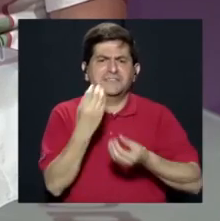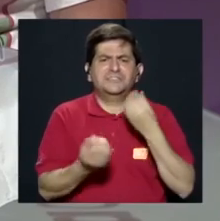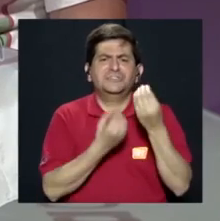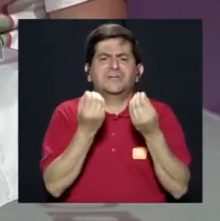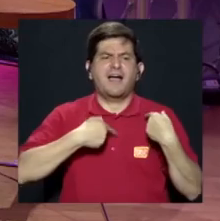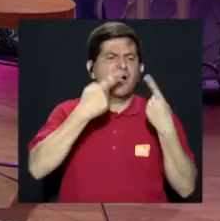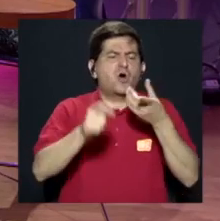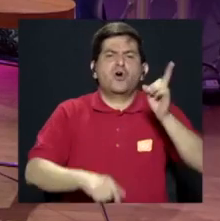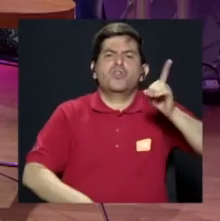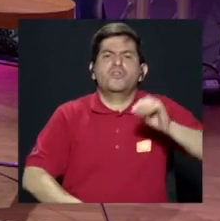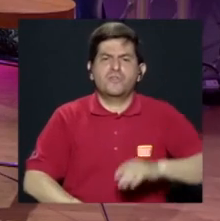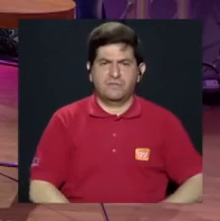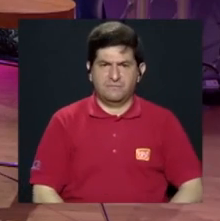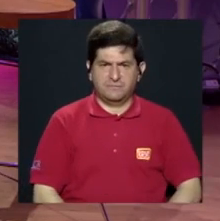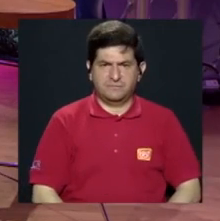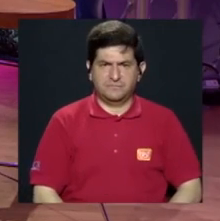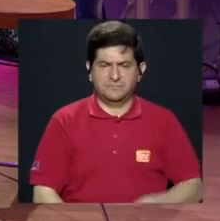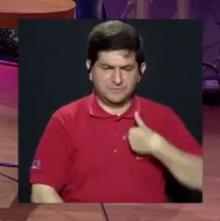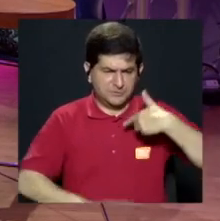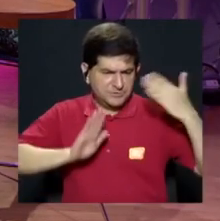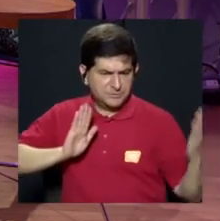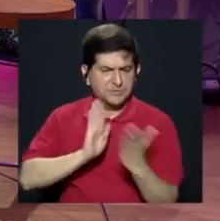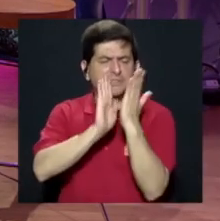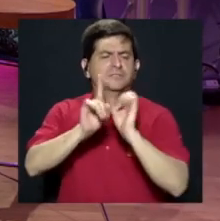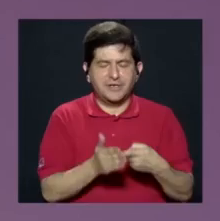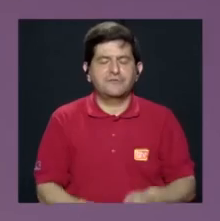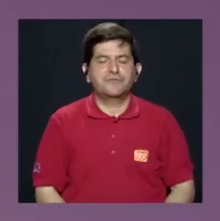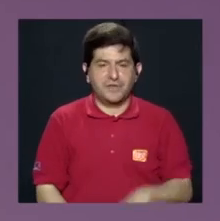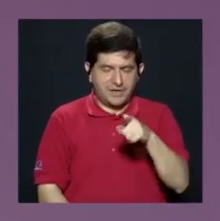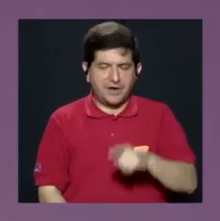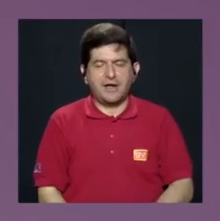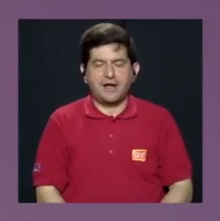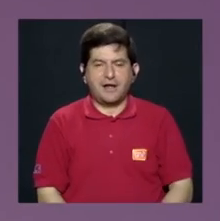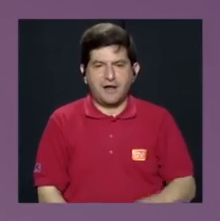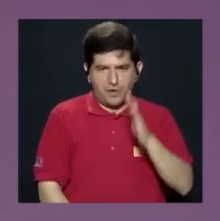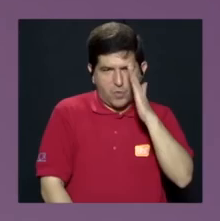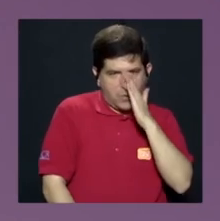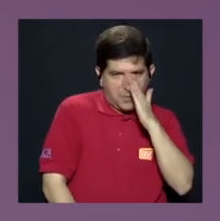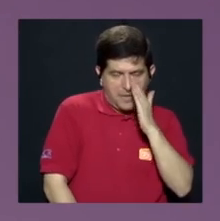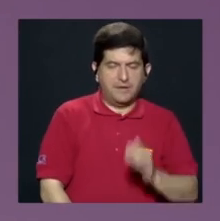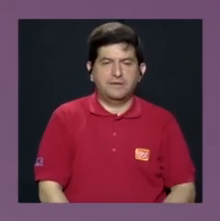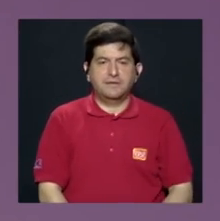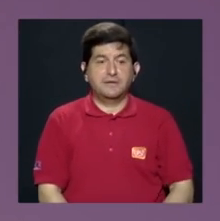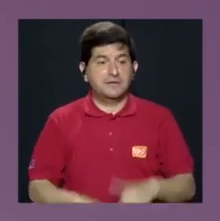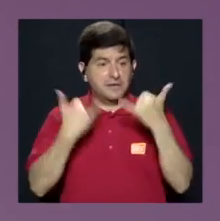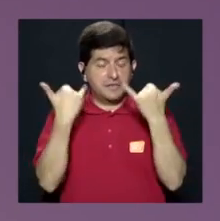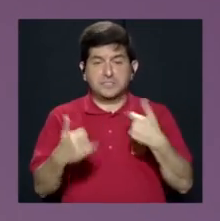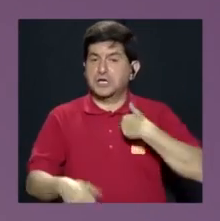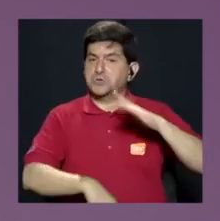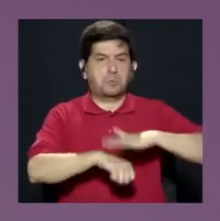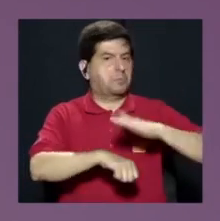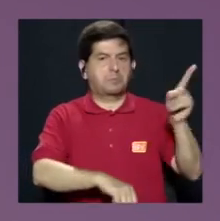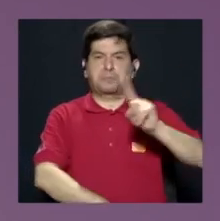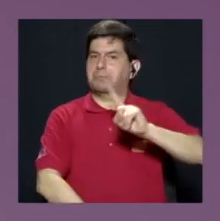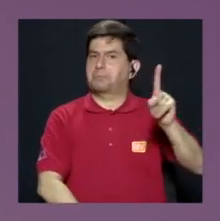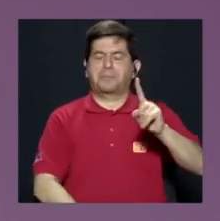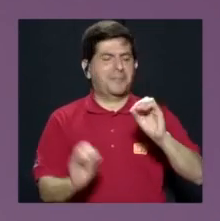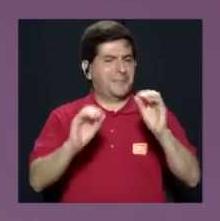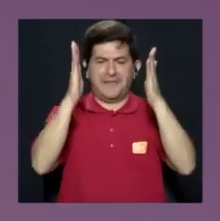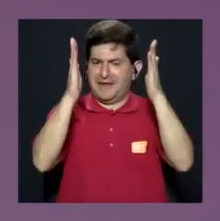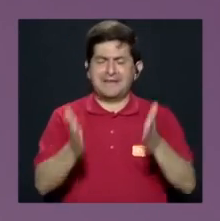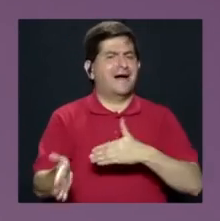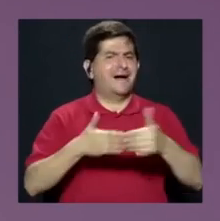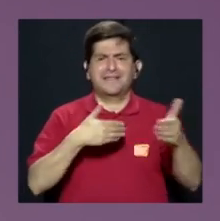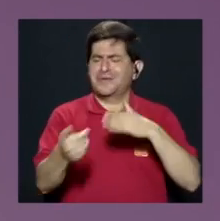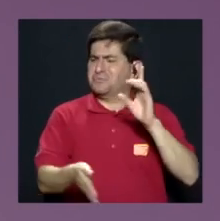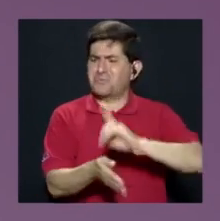hacer? ¿Cómo enfrento esa situación? Pues definitivamente ya yo no me dejaría de nadie, así